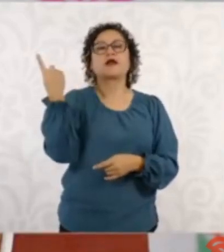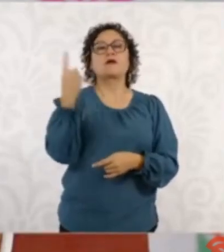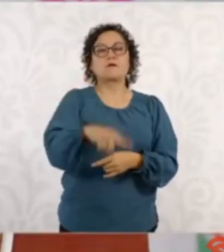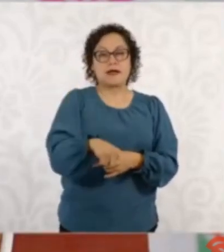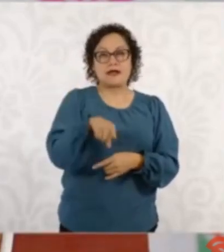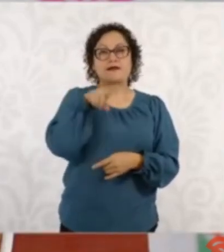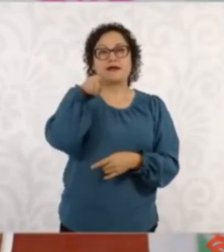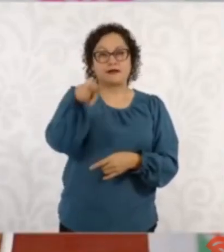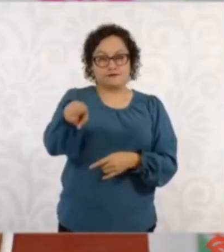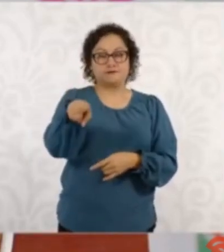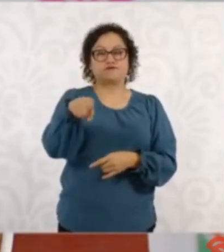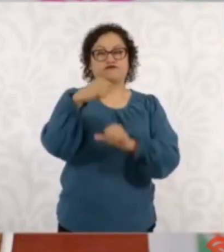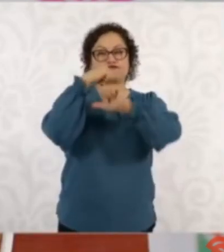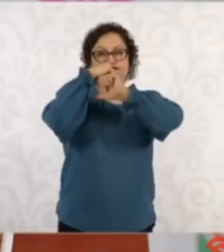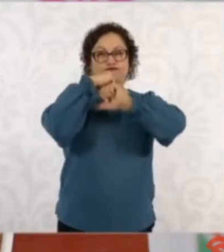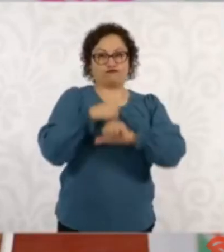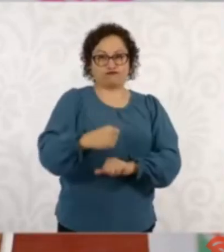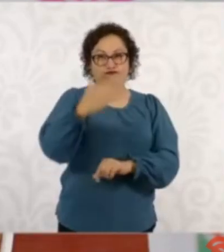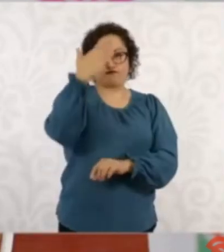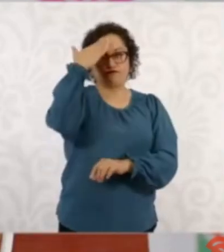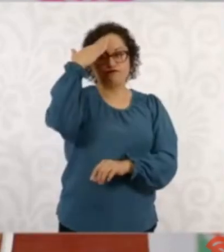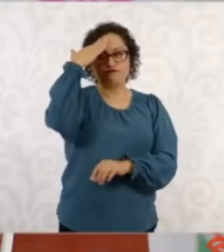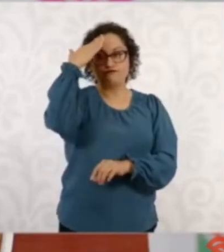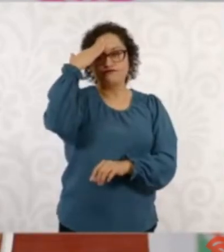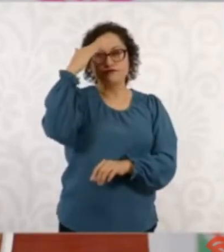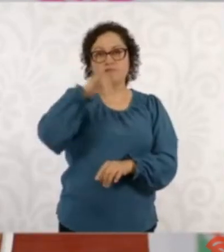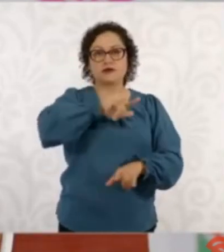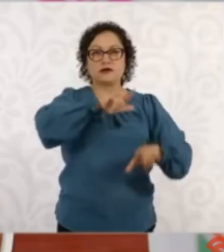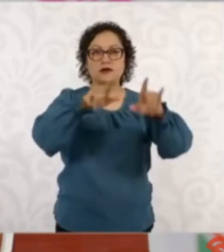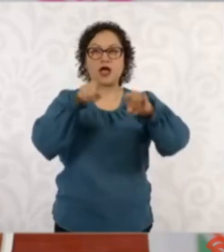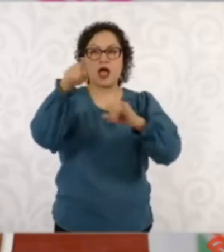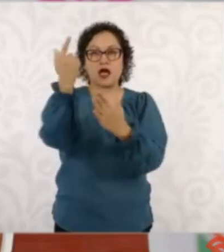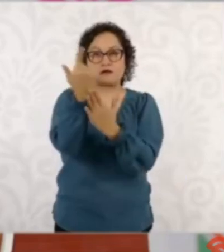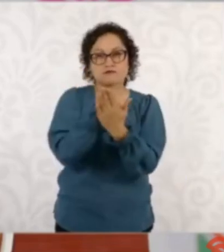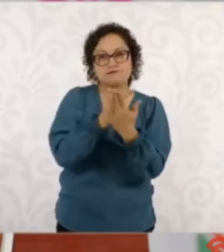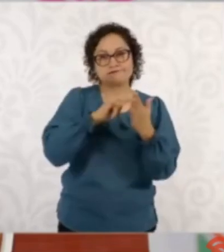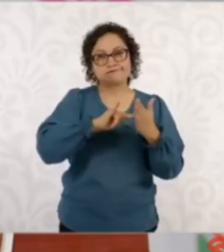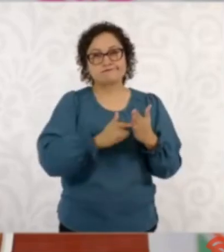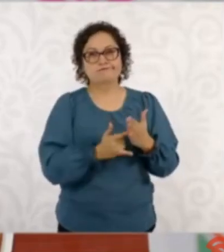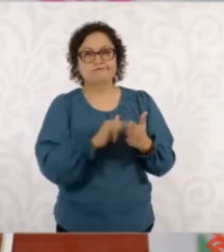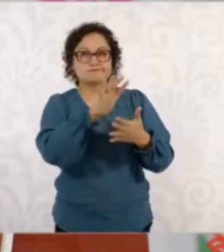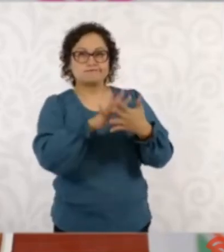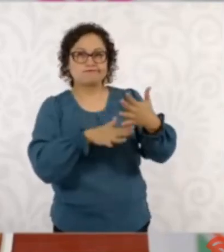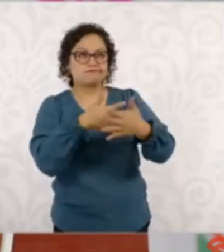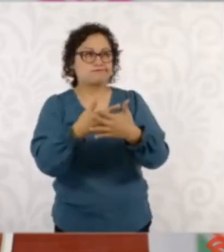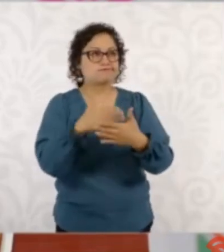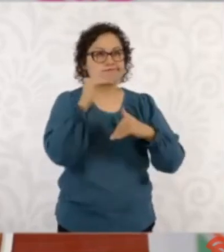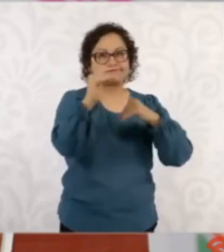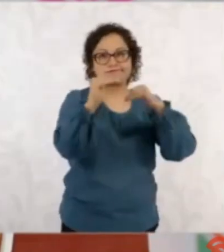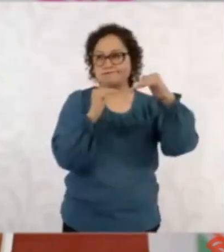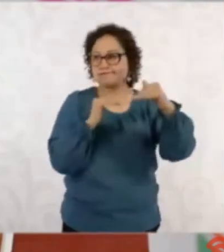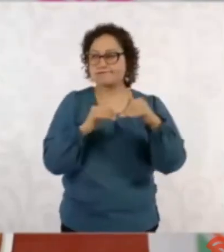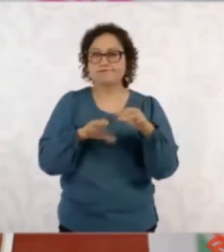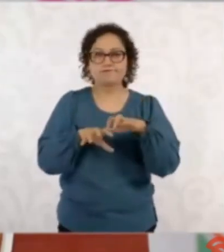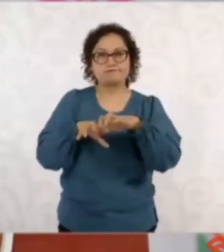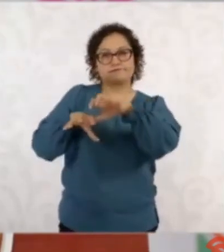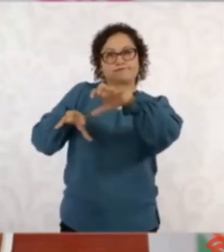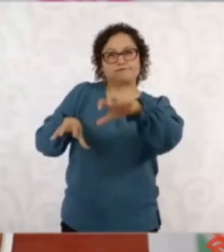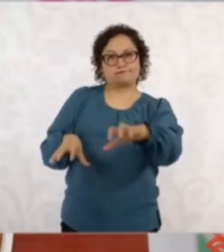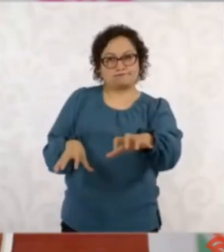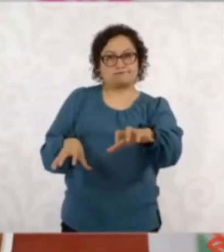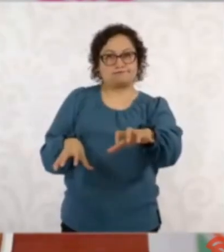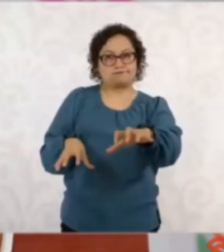las bases generales para la asignación de horarios de aterrizaje y despegue en aeropuertos en condiciones de saturación.